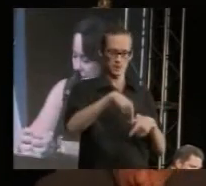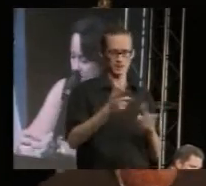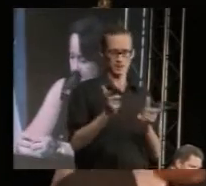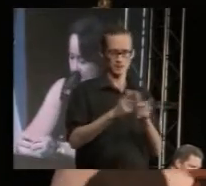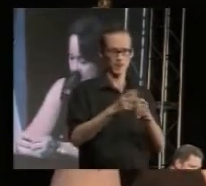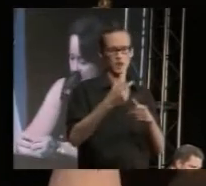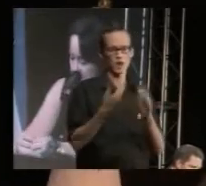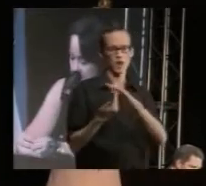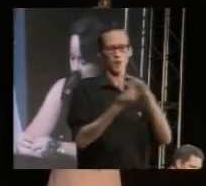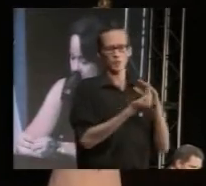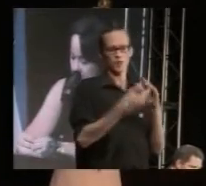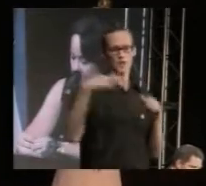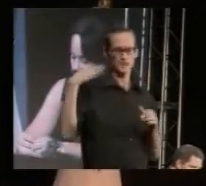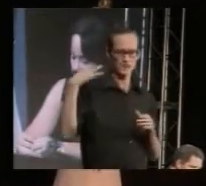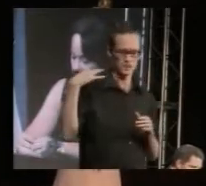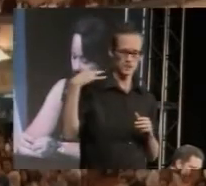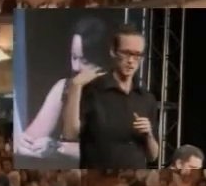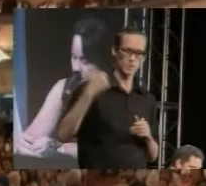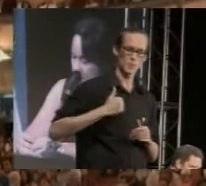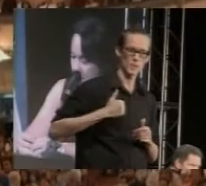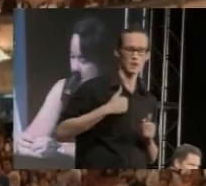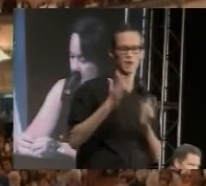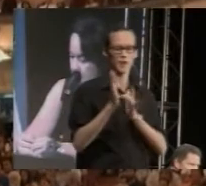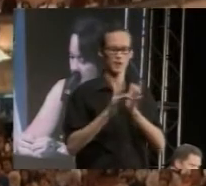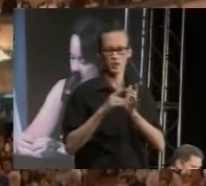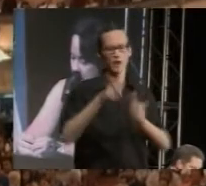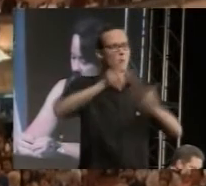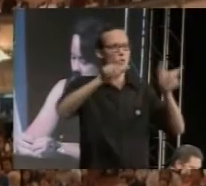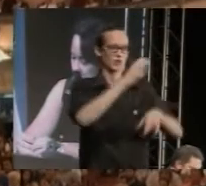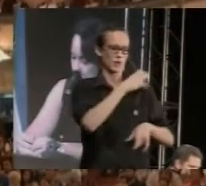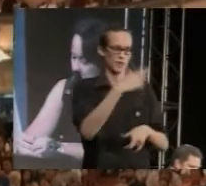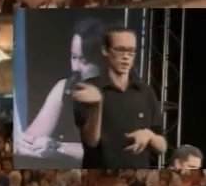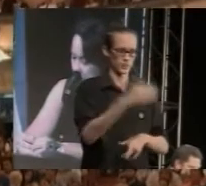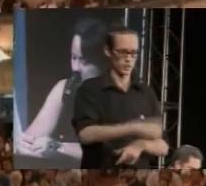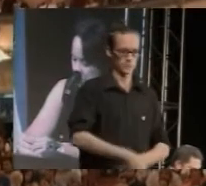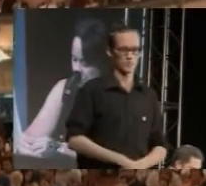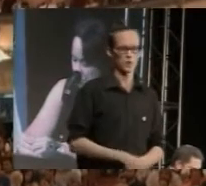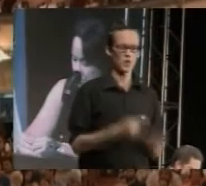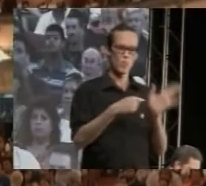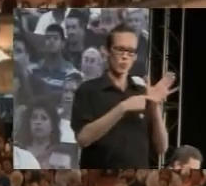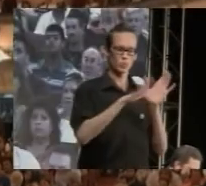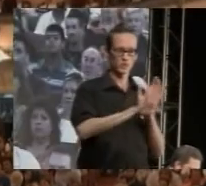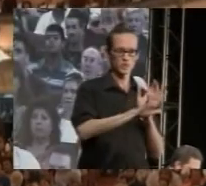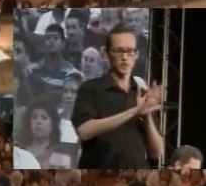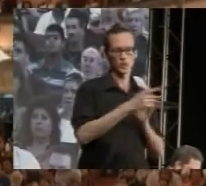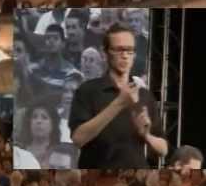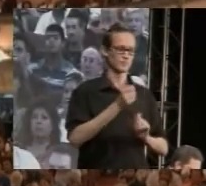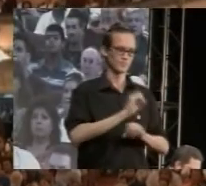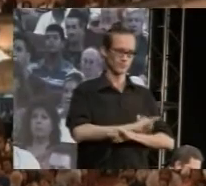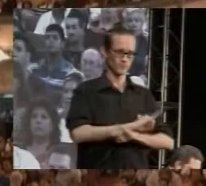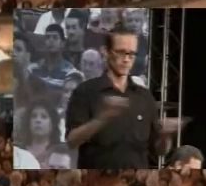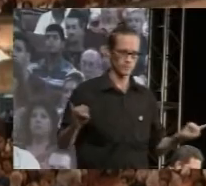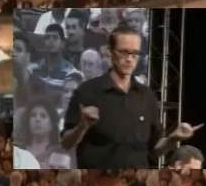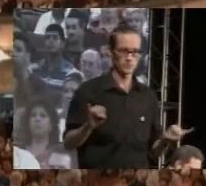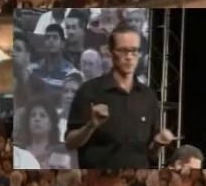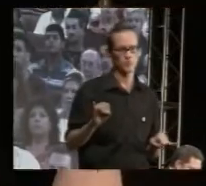autoridades civiles, militares, religiosas y a la ciudadanía en general. Artículo 5, comuníquese, siguen las firmas, doctor